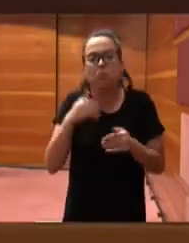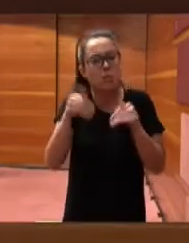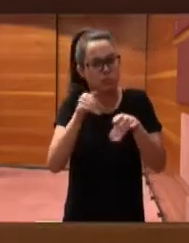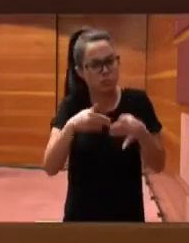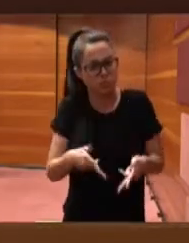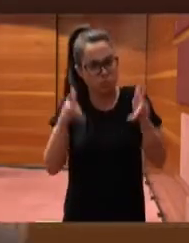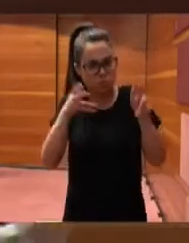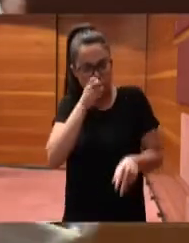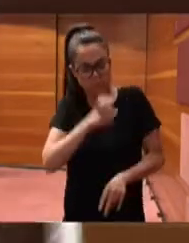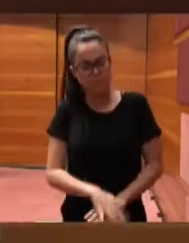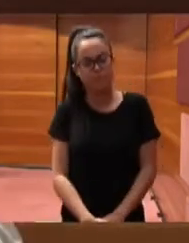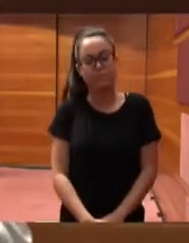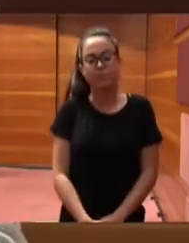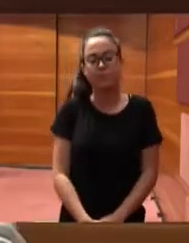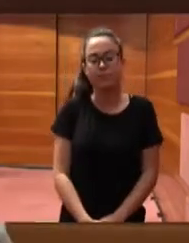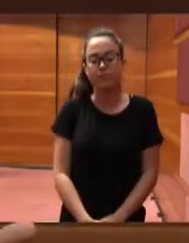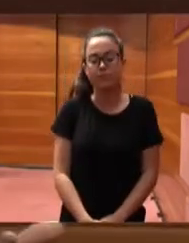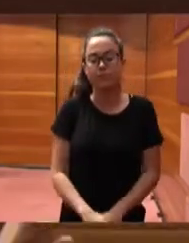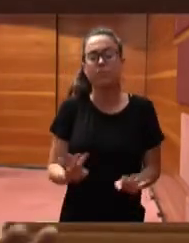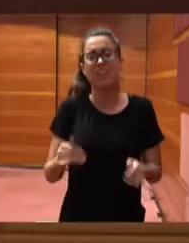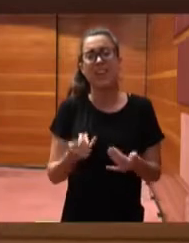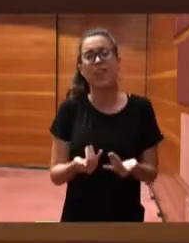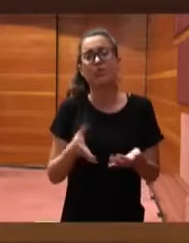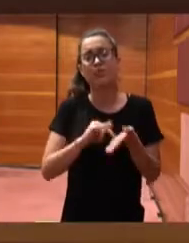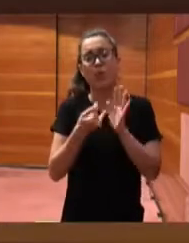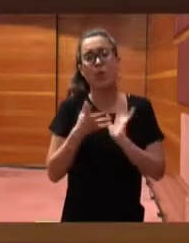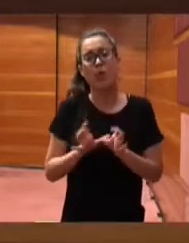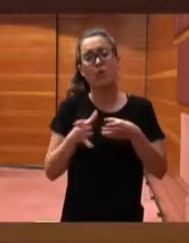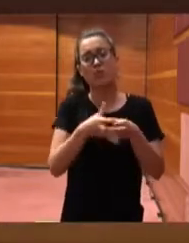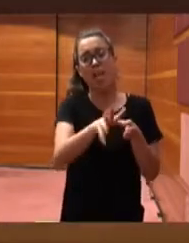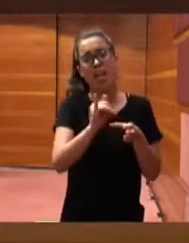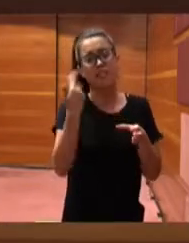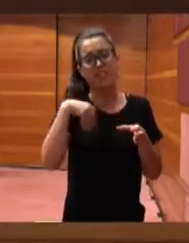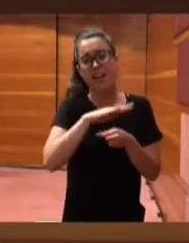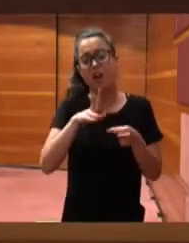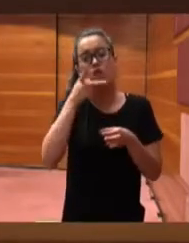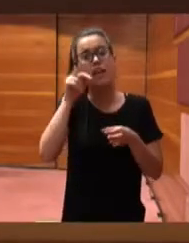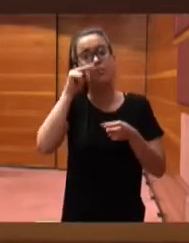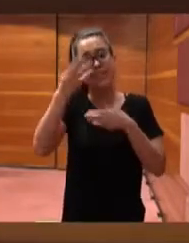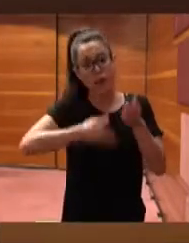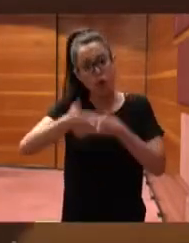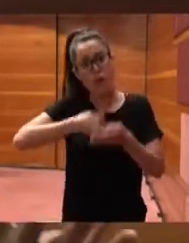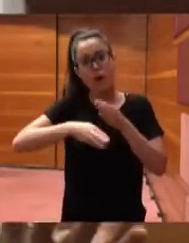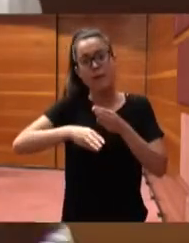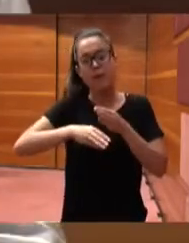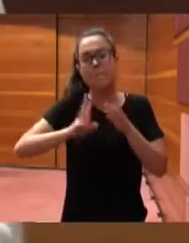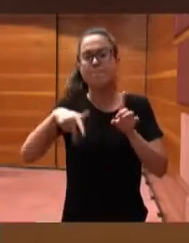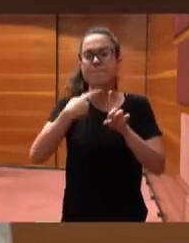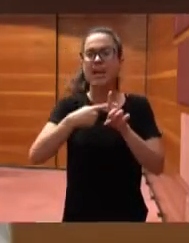podido llevar a una solución conjunta de manera experta, colaborativa, pero al mismo tiempo no